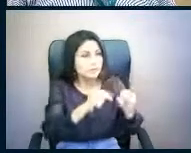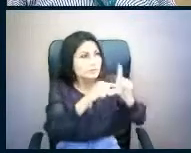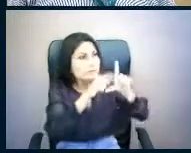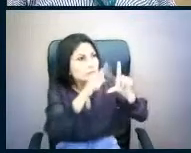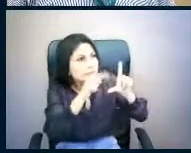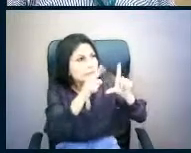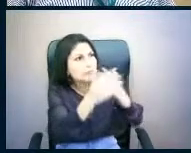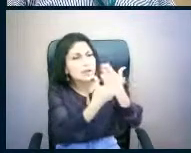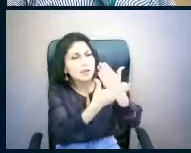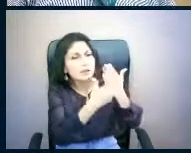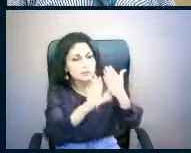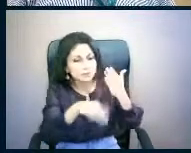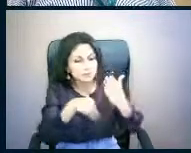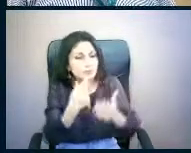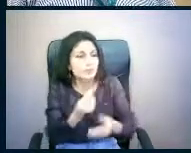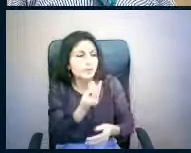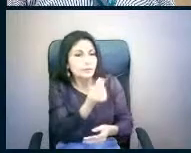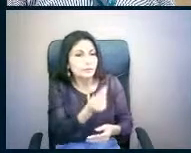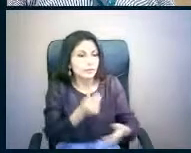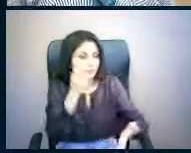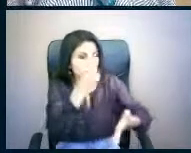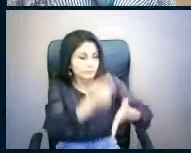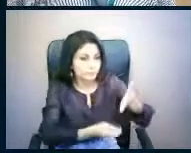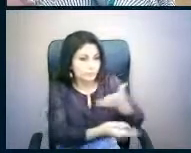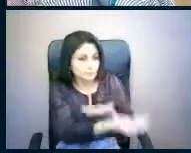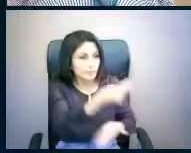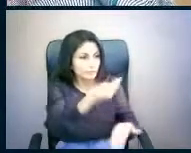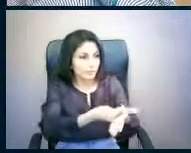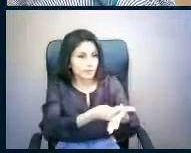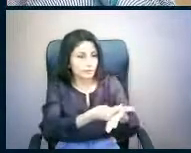facturación y cobro por el consumo de esta energía.